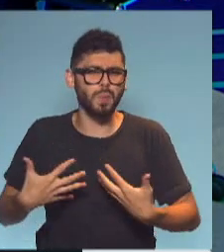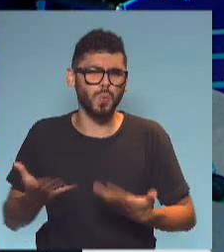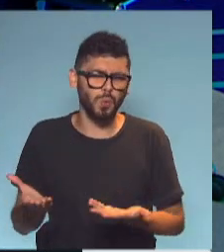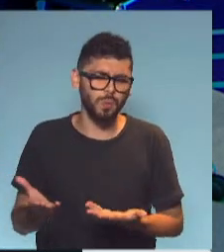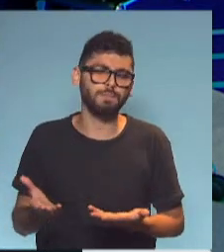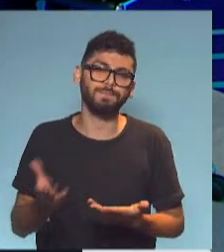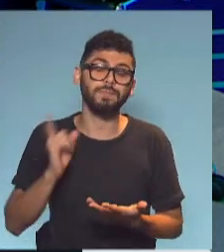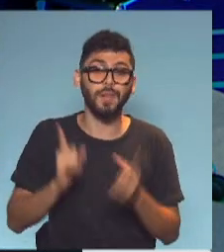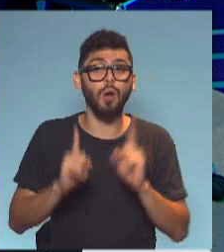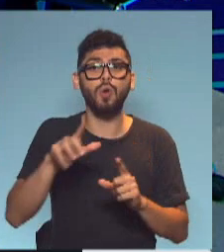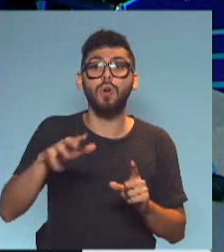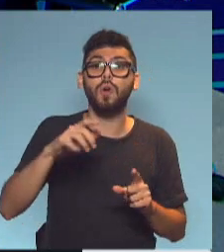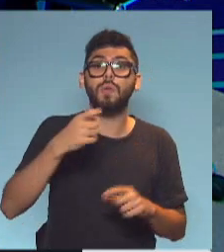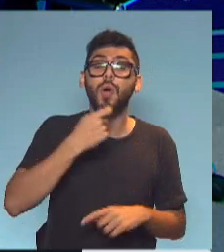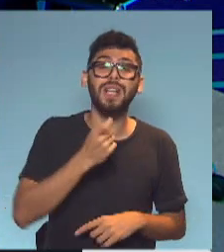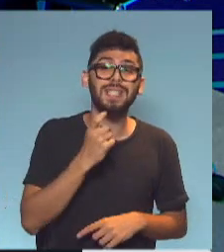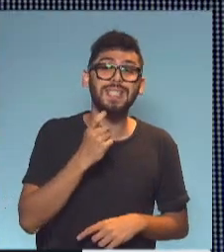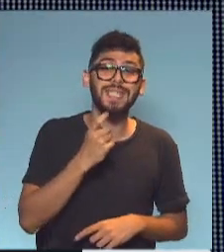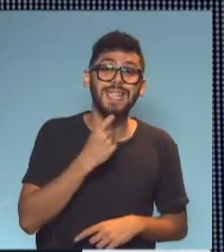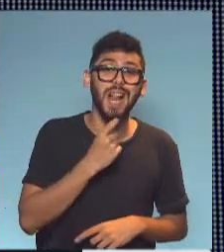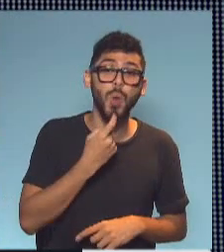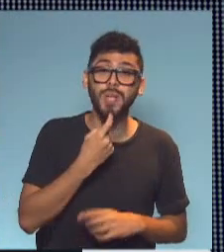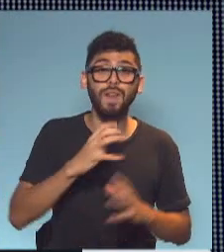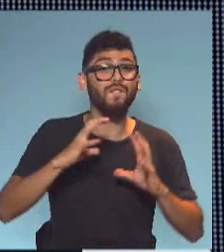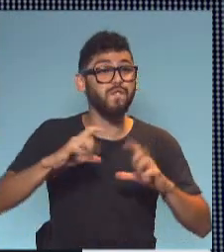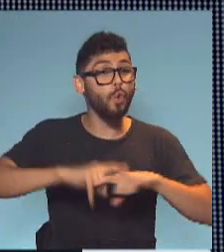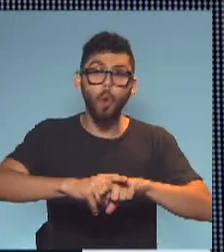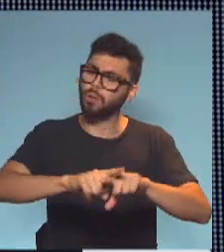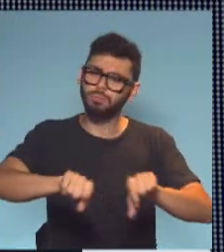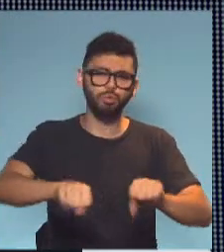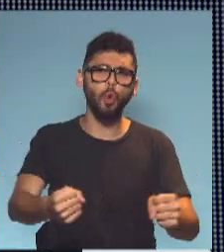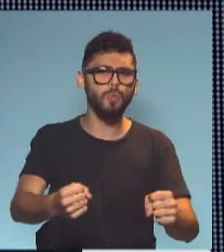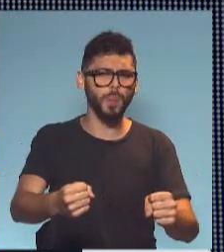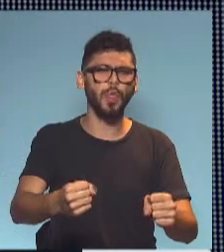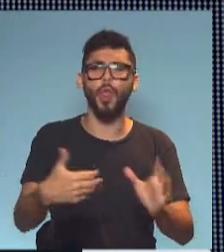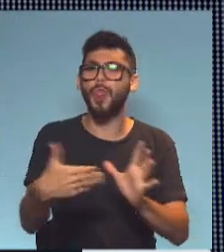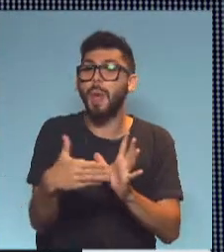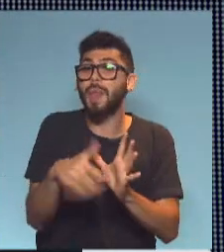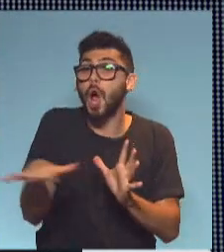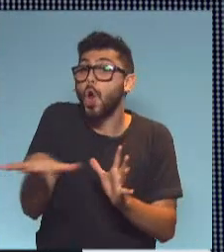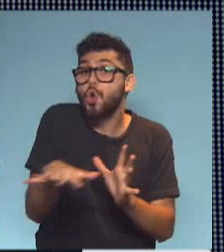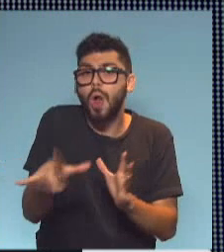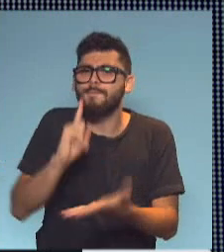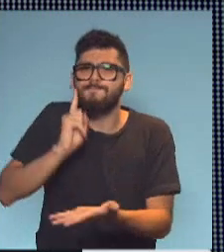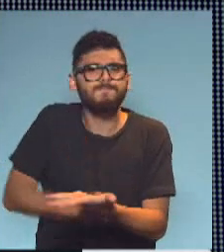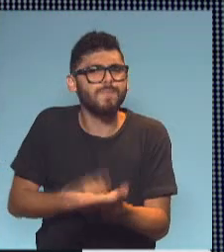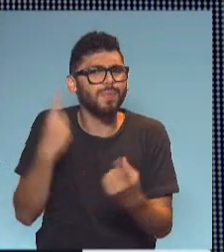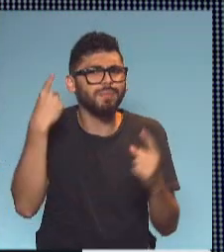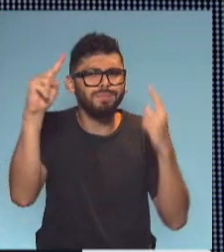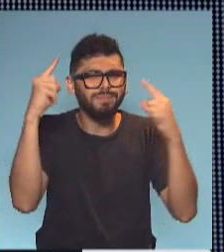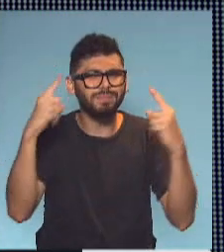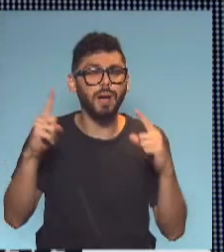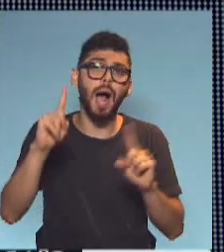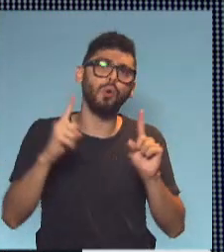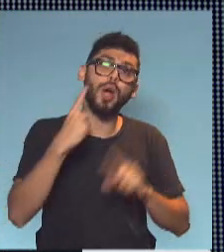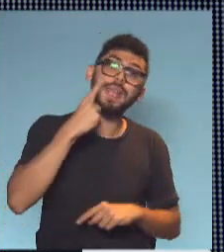lugares restricciones. San Luis, por ejemplo, suspendieron el fútbol también o determinadas actividades. Según donde nos paremos, sabemos que algunos intendentes,